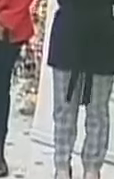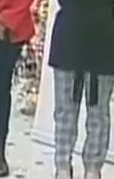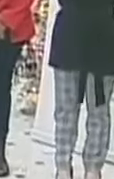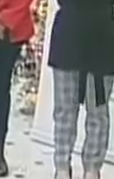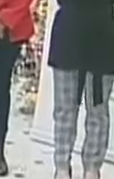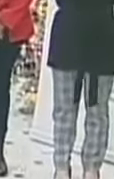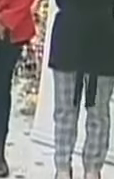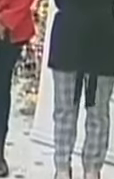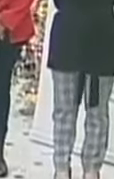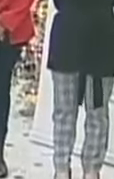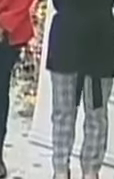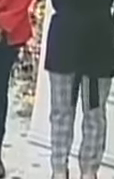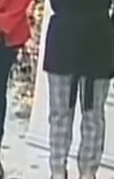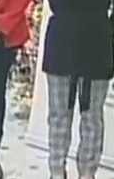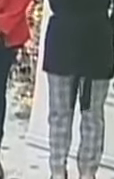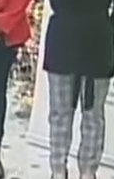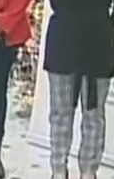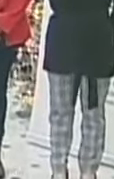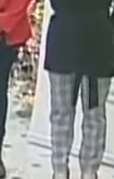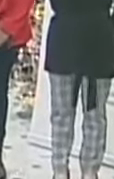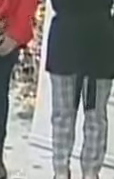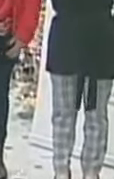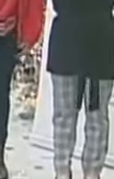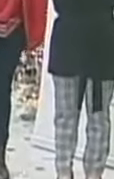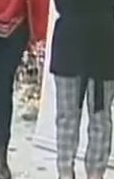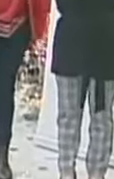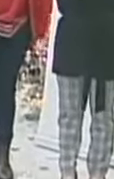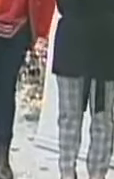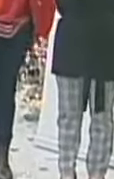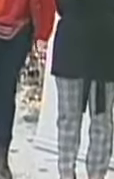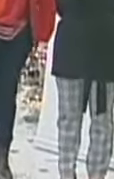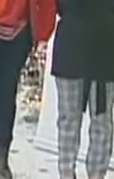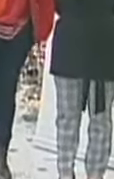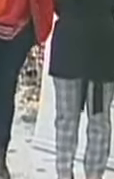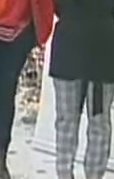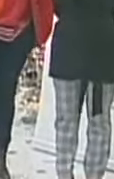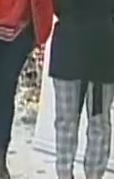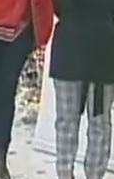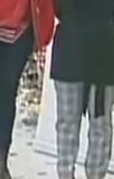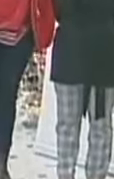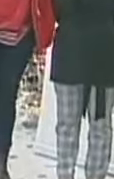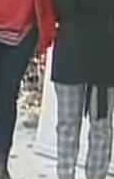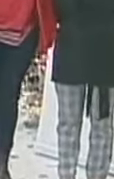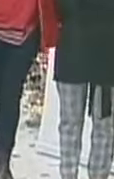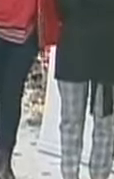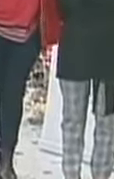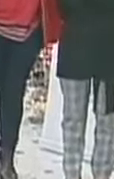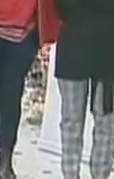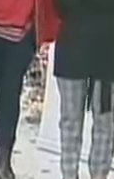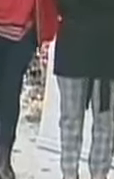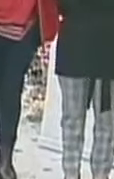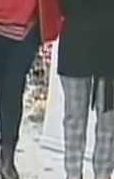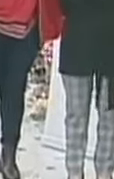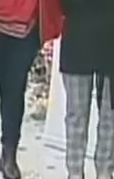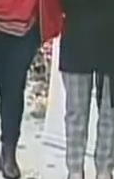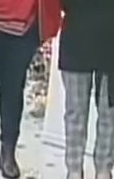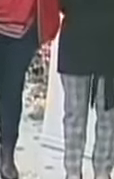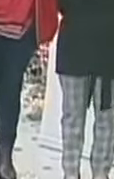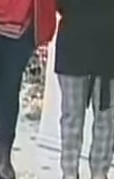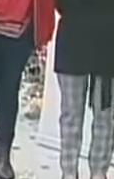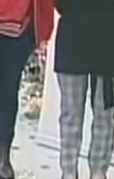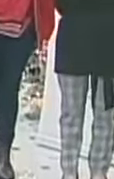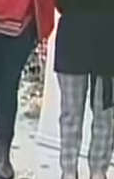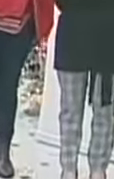Venezuela Mujer. Y aquí estamos con todo el equipo. Con Cilia, con Delcy, con Diva,